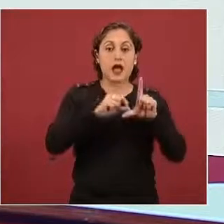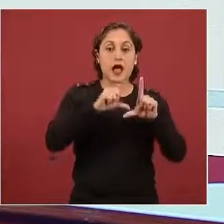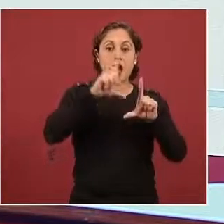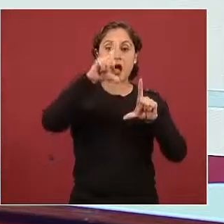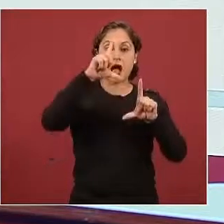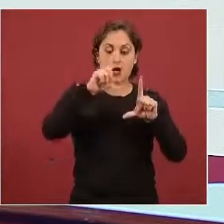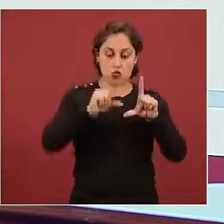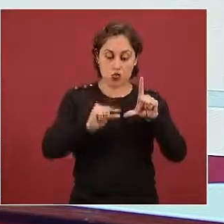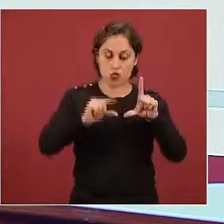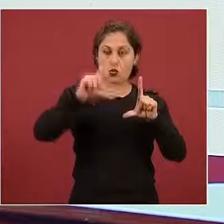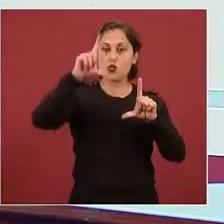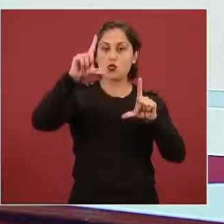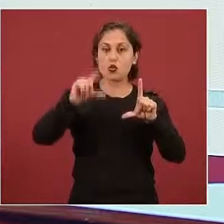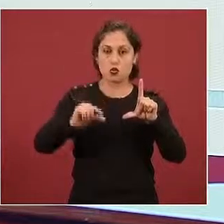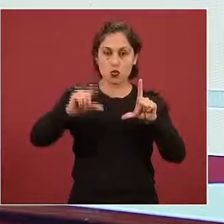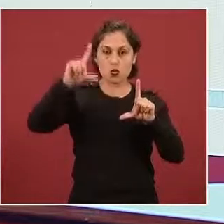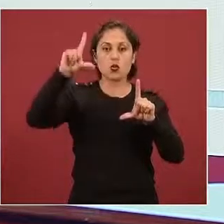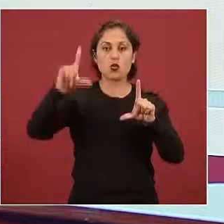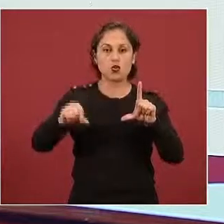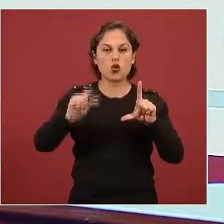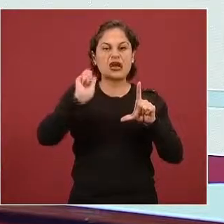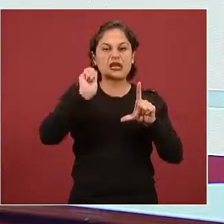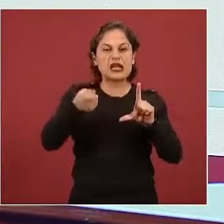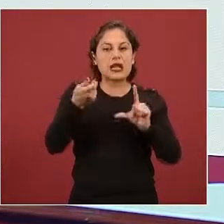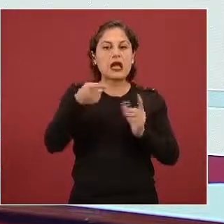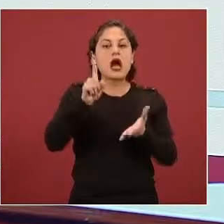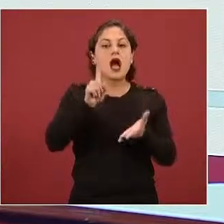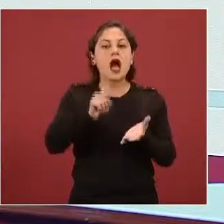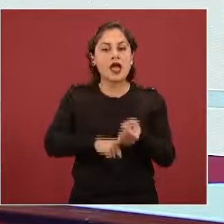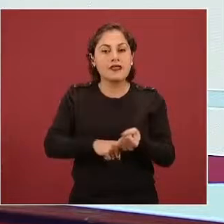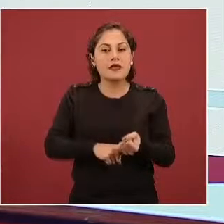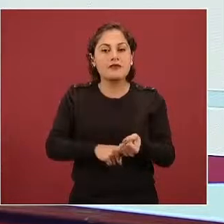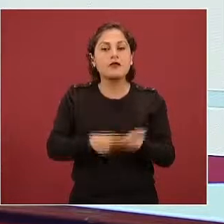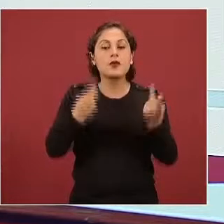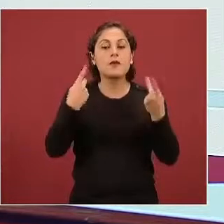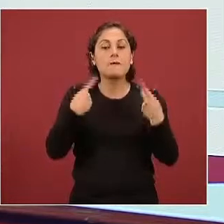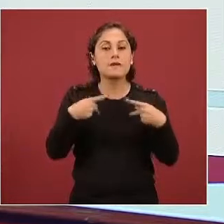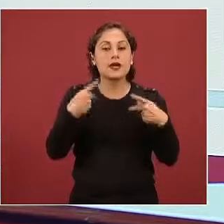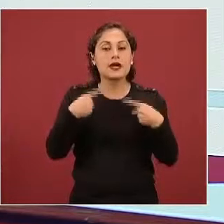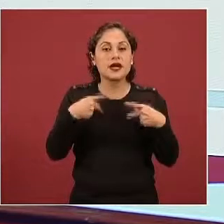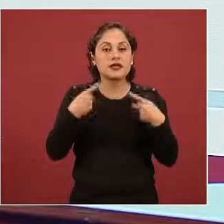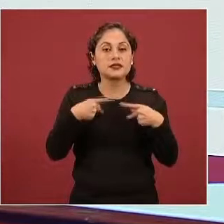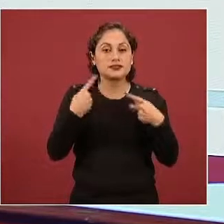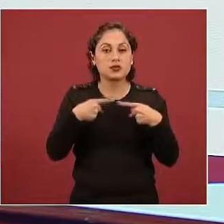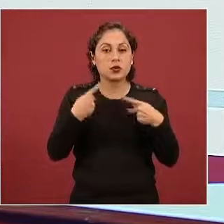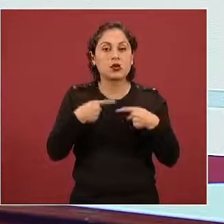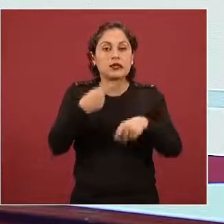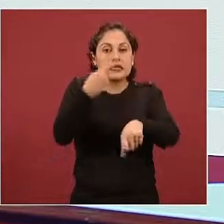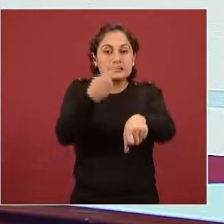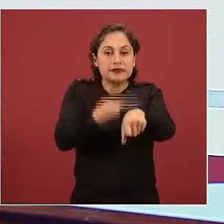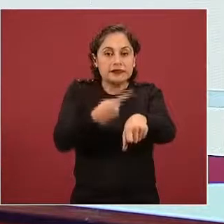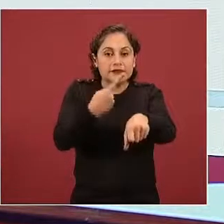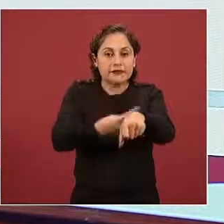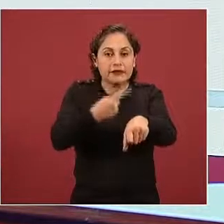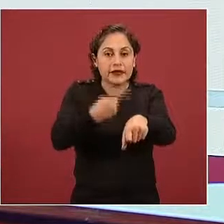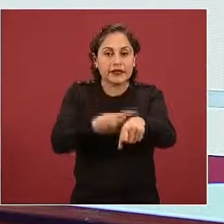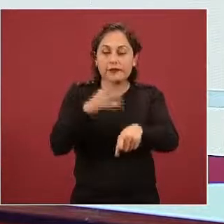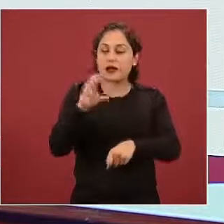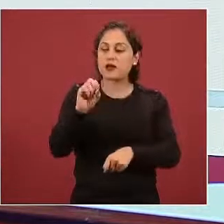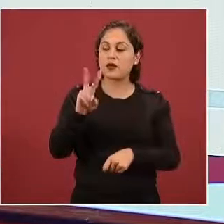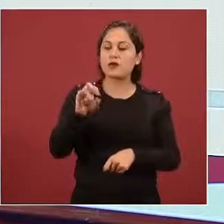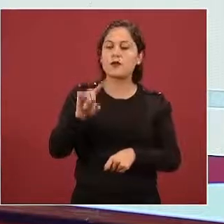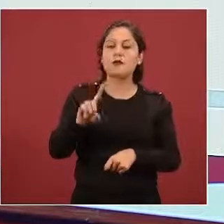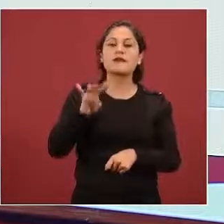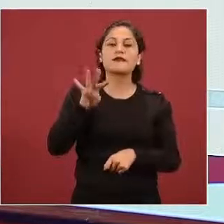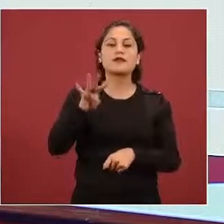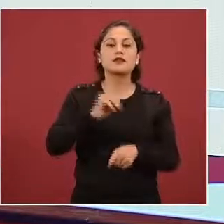estas columnas es la cantidad de personas que se han identificado con COVID-19, ya sea personas que